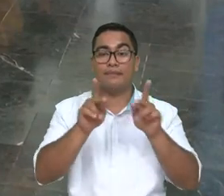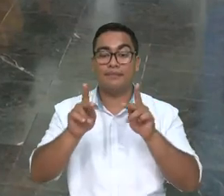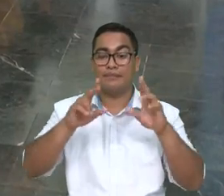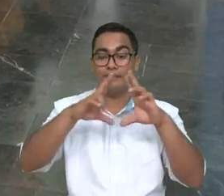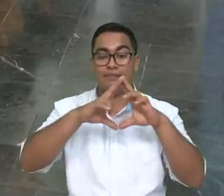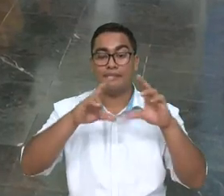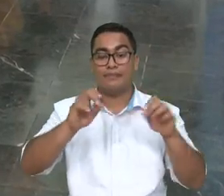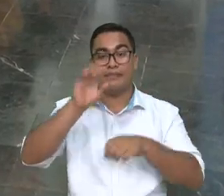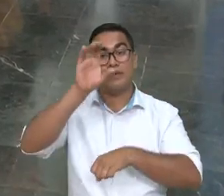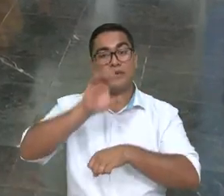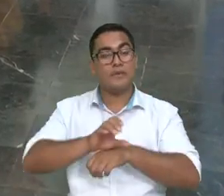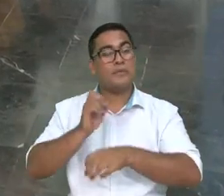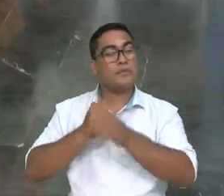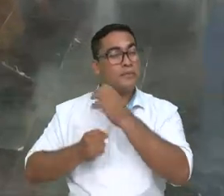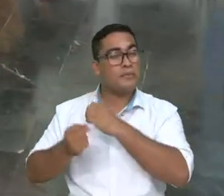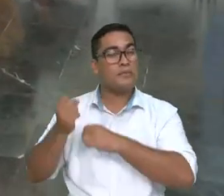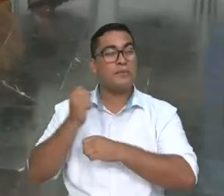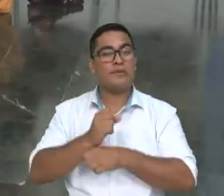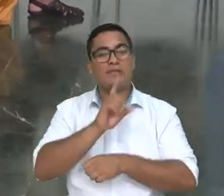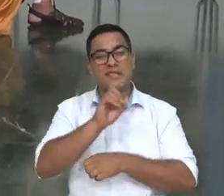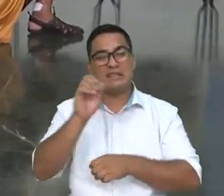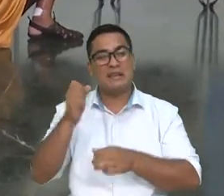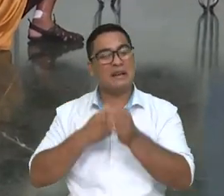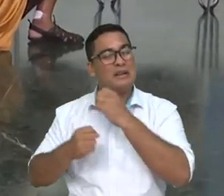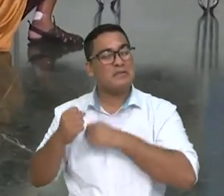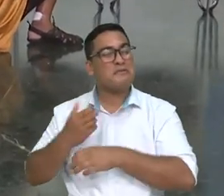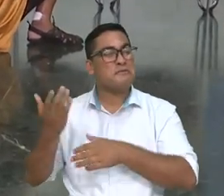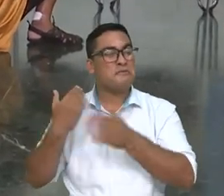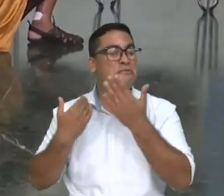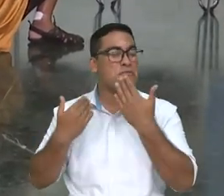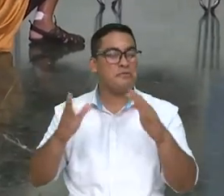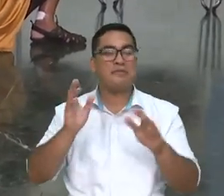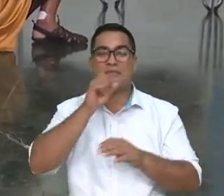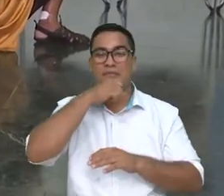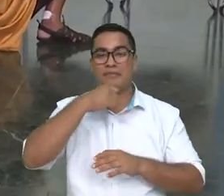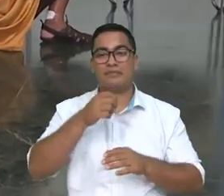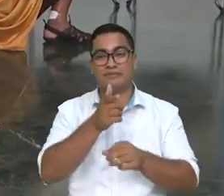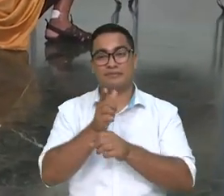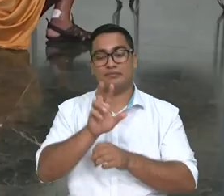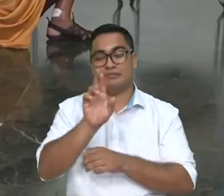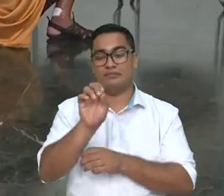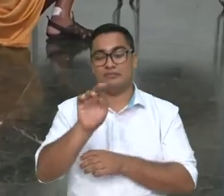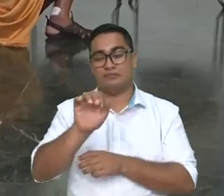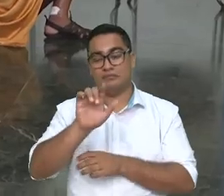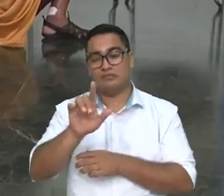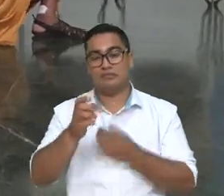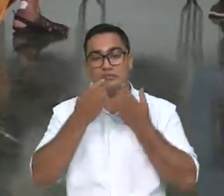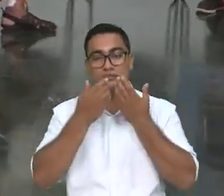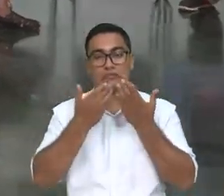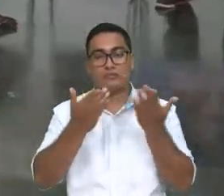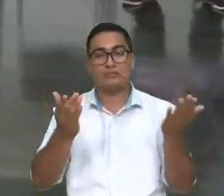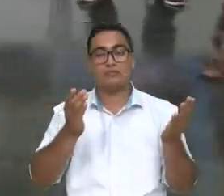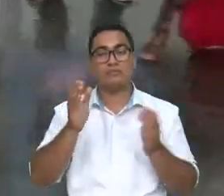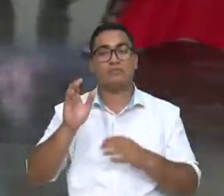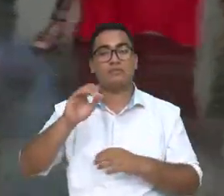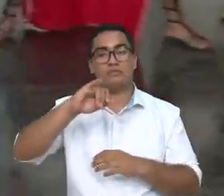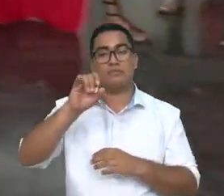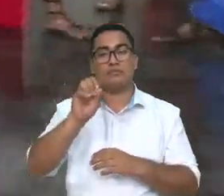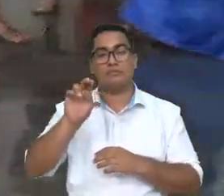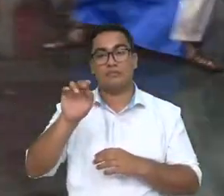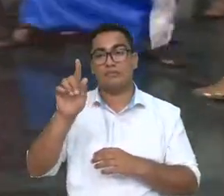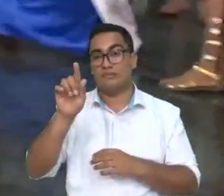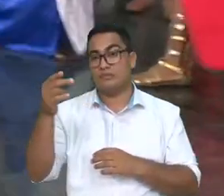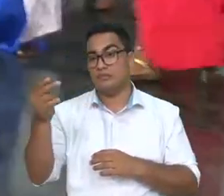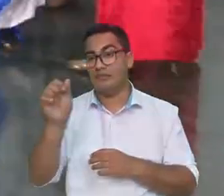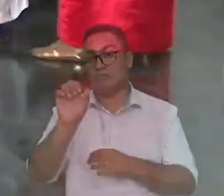que data desde hace más de 100 años. Con cámara de Ronald Ruiz, informó para el canal parlamentario